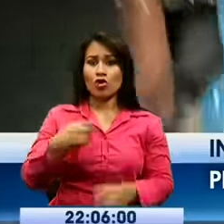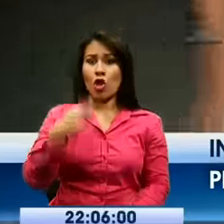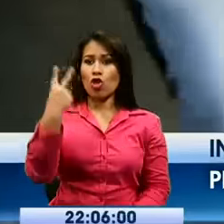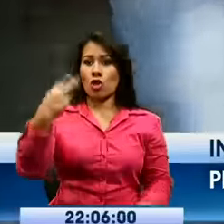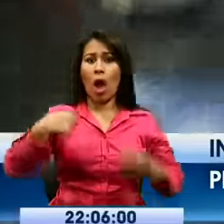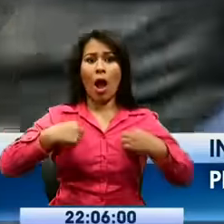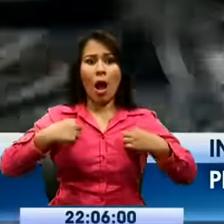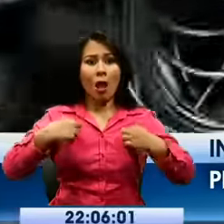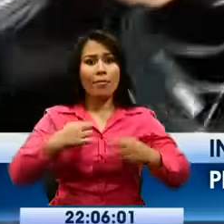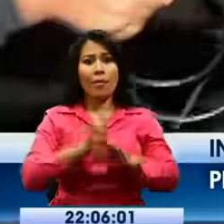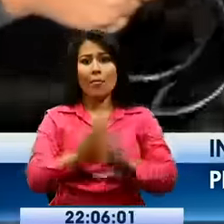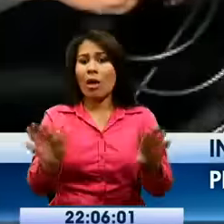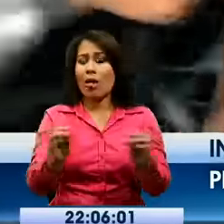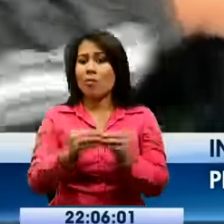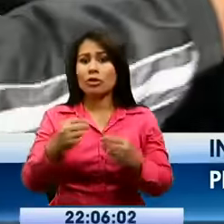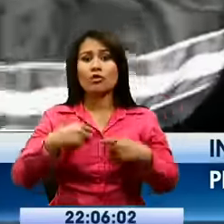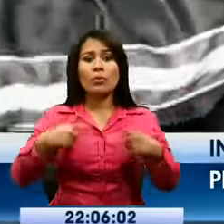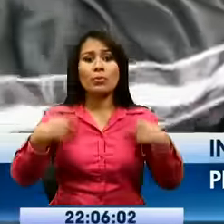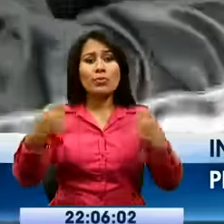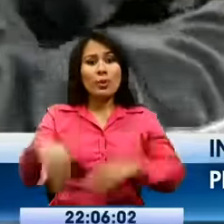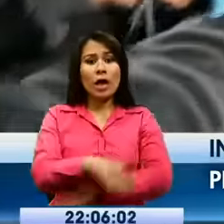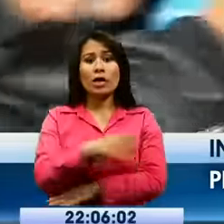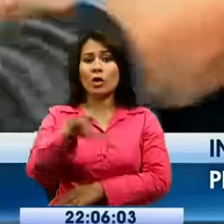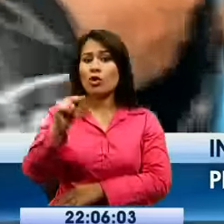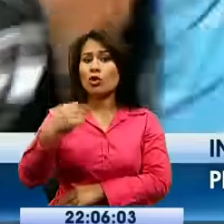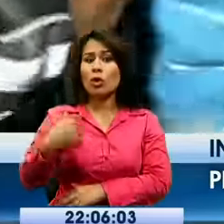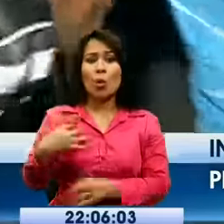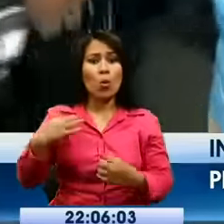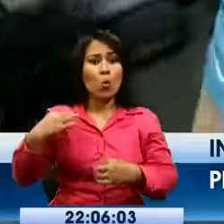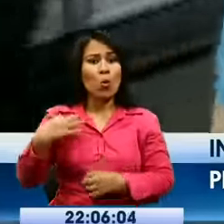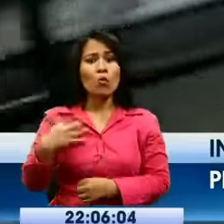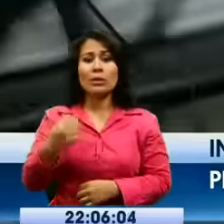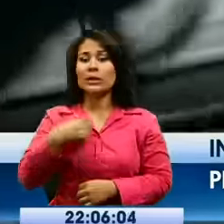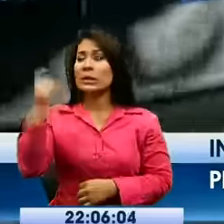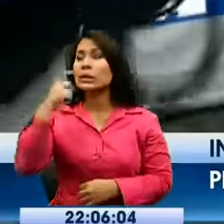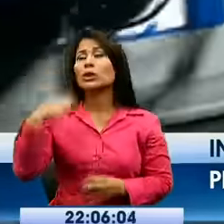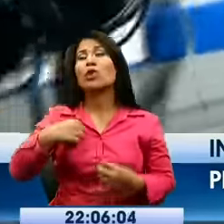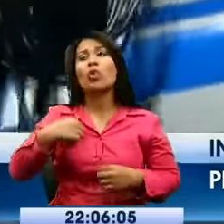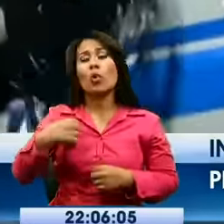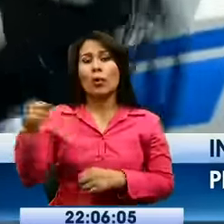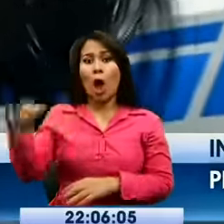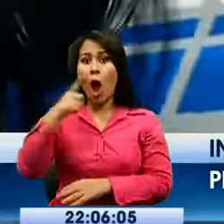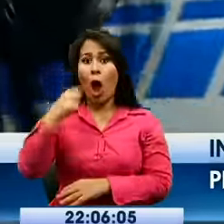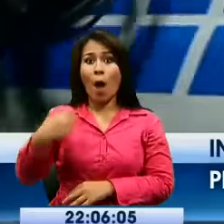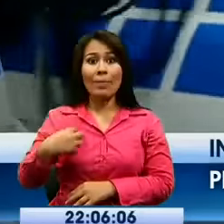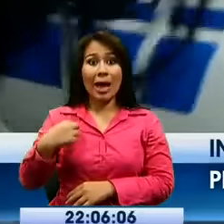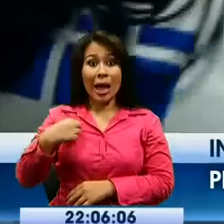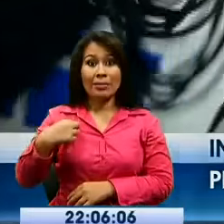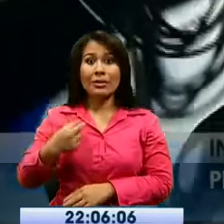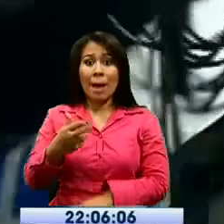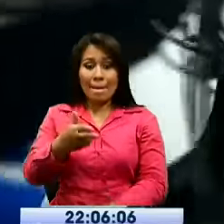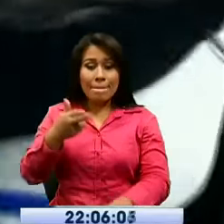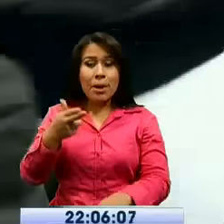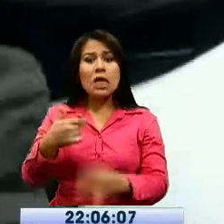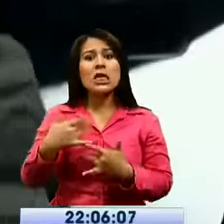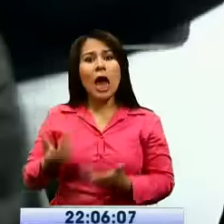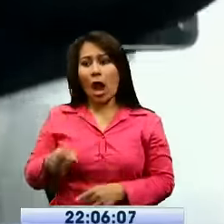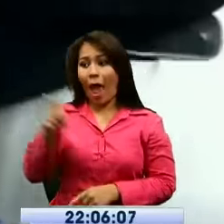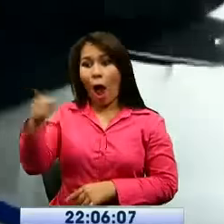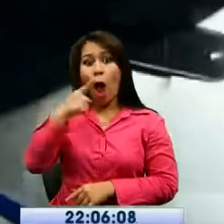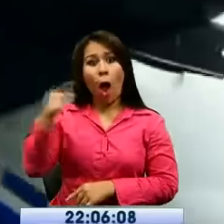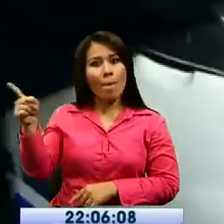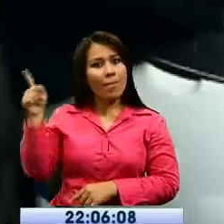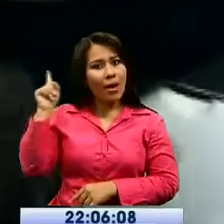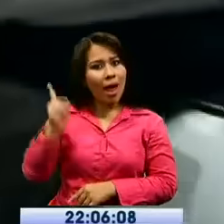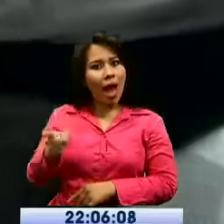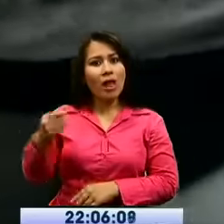2 camisas, porque yo soy de la calle y no tengo ropa. ¿Ya? Y el dueño de la camisa me disparó en 3 ocasiones y me trae preso a mí y a él no. Eso se llama